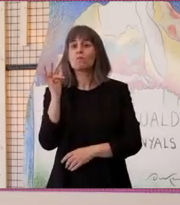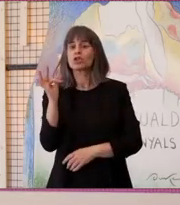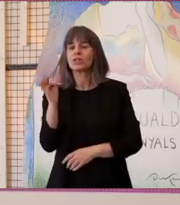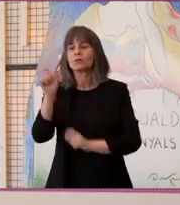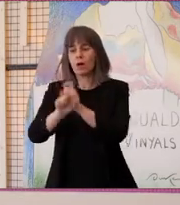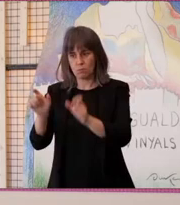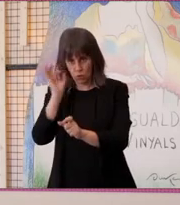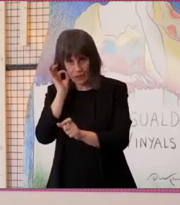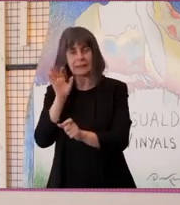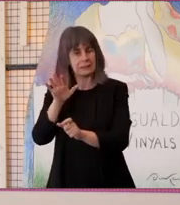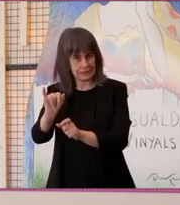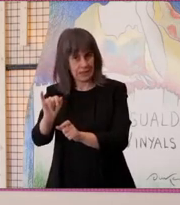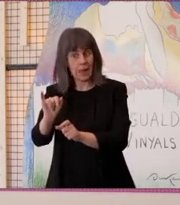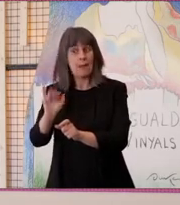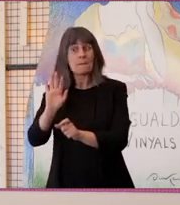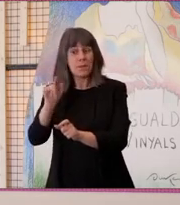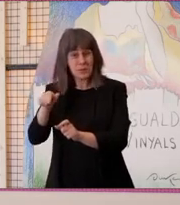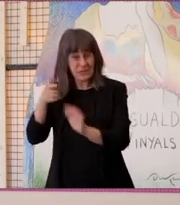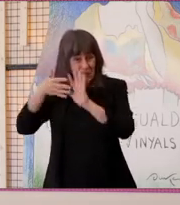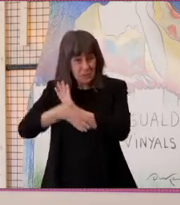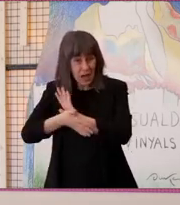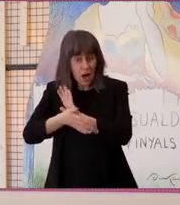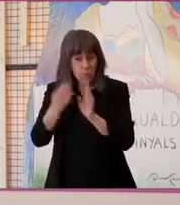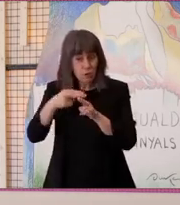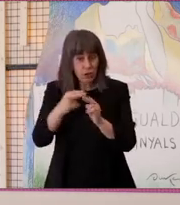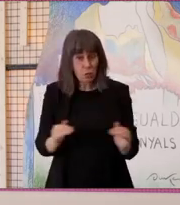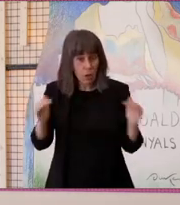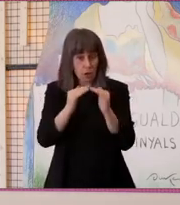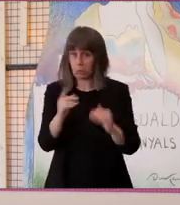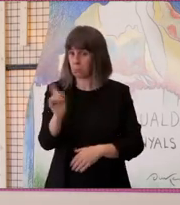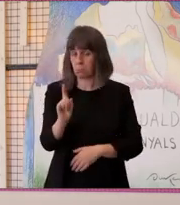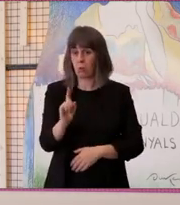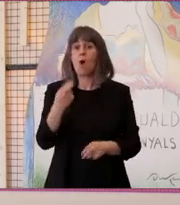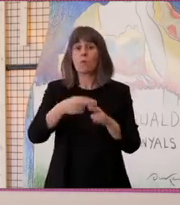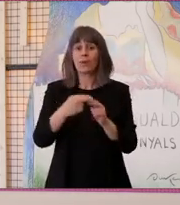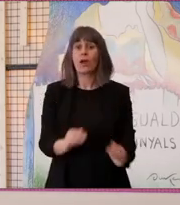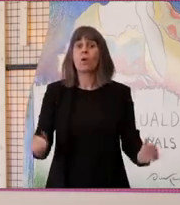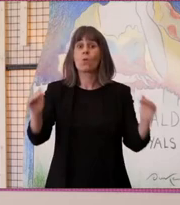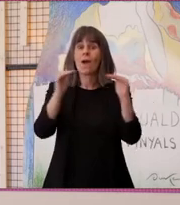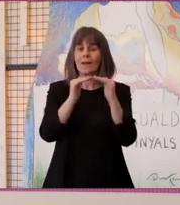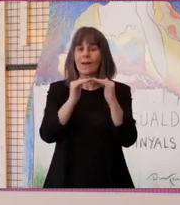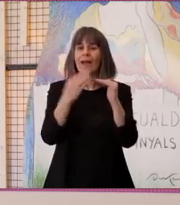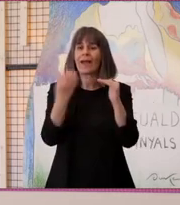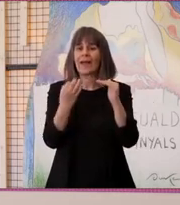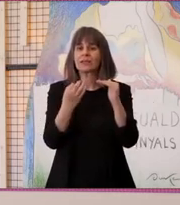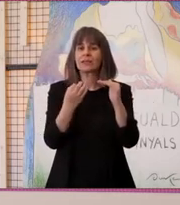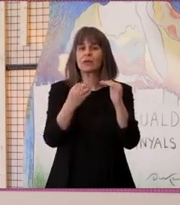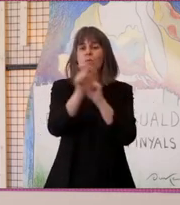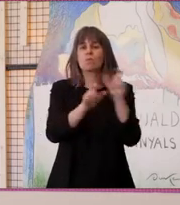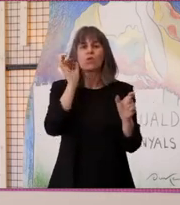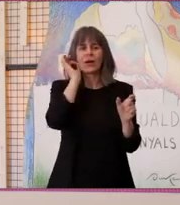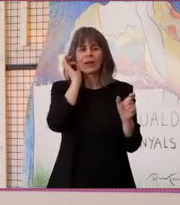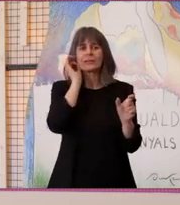las mujeres pero lo que es una política de igualdad es que la mayor parte de las mujeres no cobren el salario mínimo interprofesional